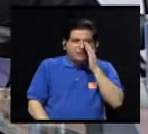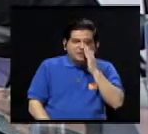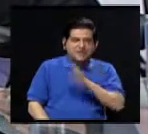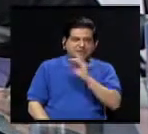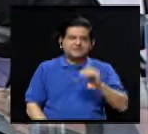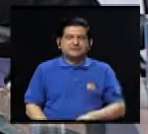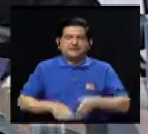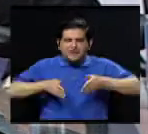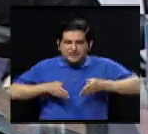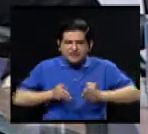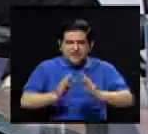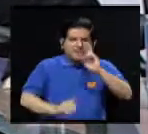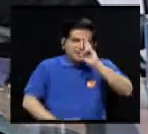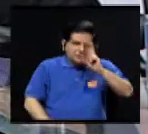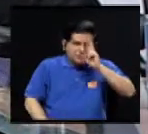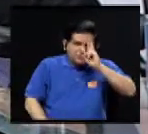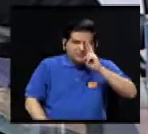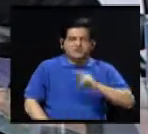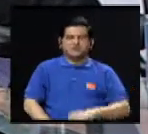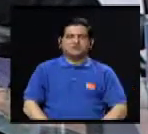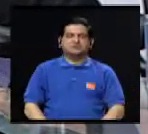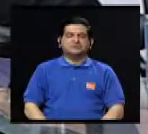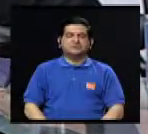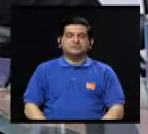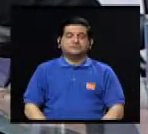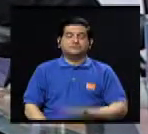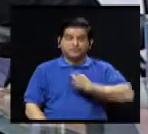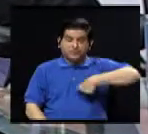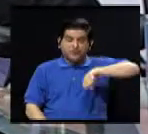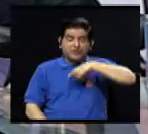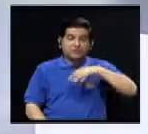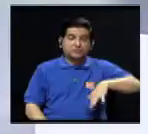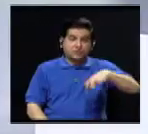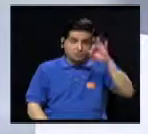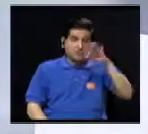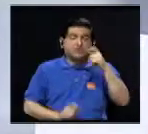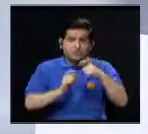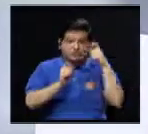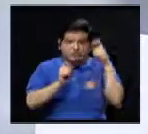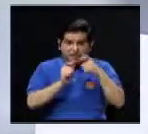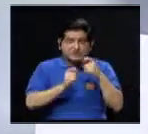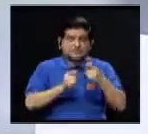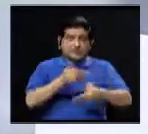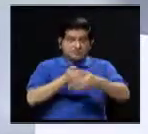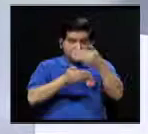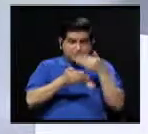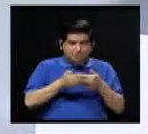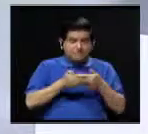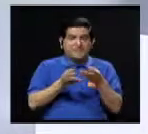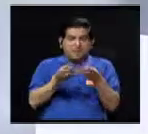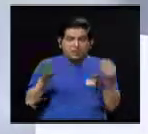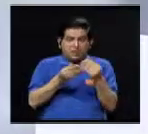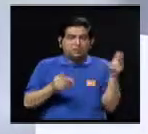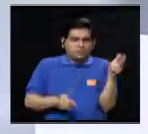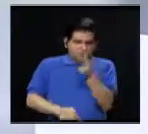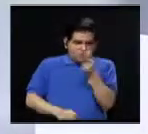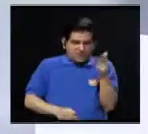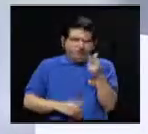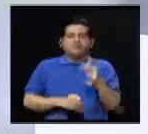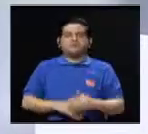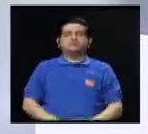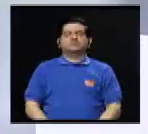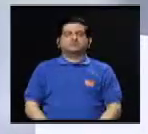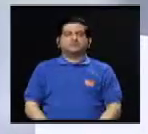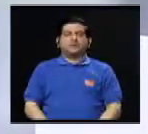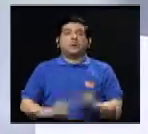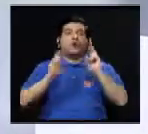humanizado, uh-huh, el parto respetado. Entonces, bueno, nos encontramos justamente en preproducción, en grabaciones, y